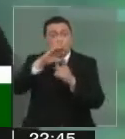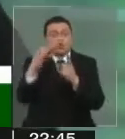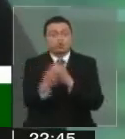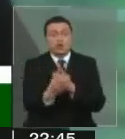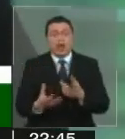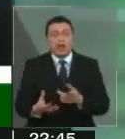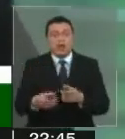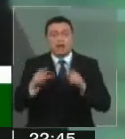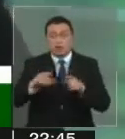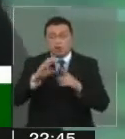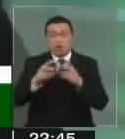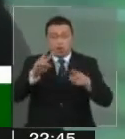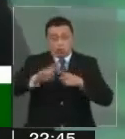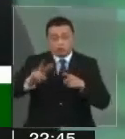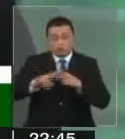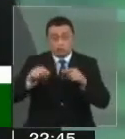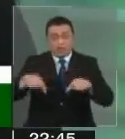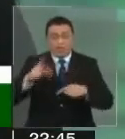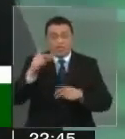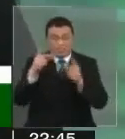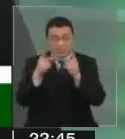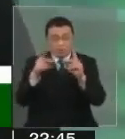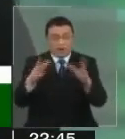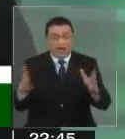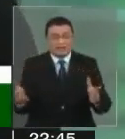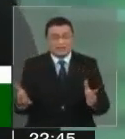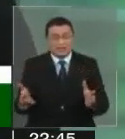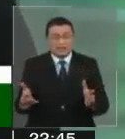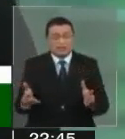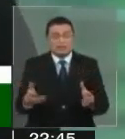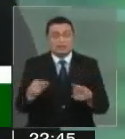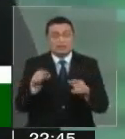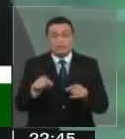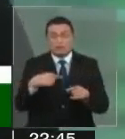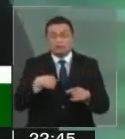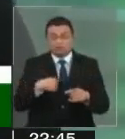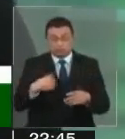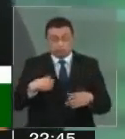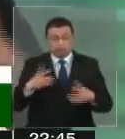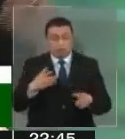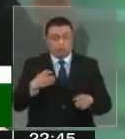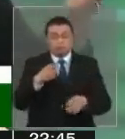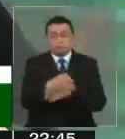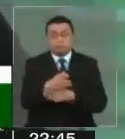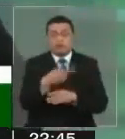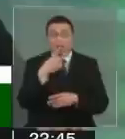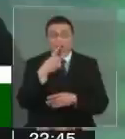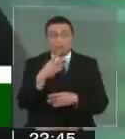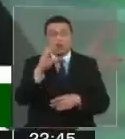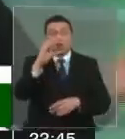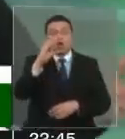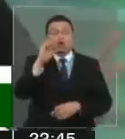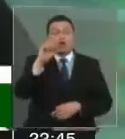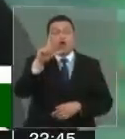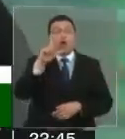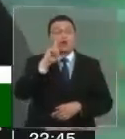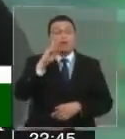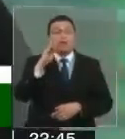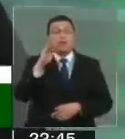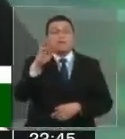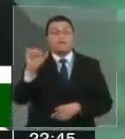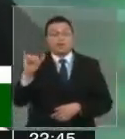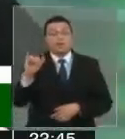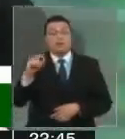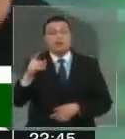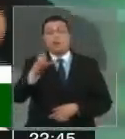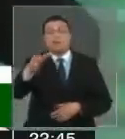centros culturales construidos en democracia, en que me ha tocado, vamos a dar colibrí y la gente que va en silla de ruedas